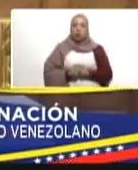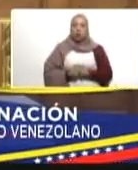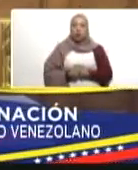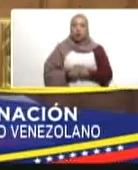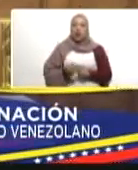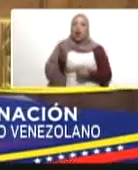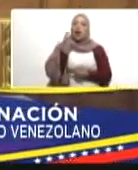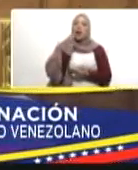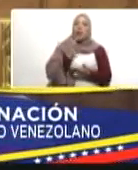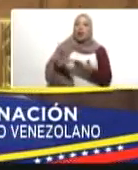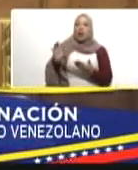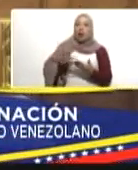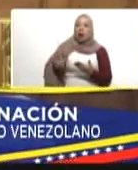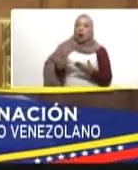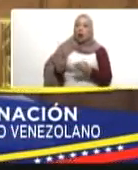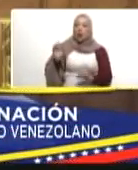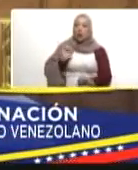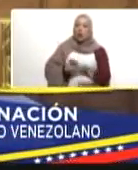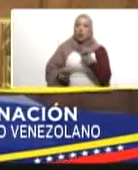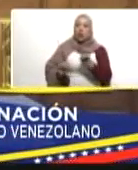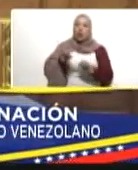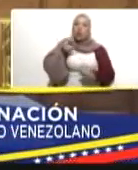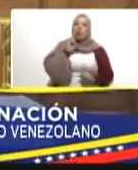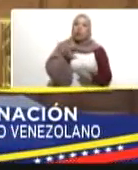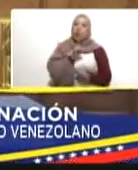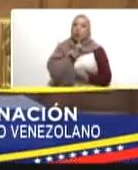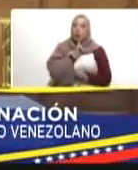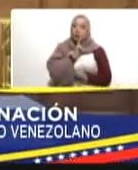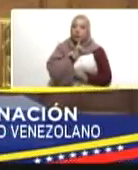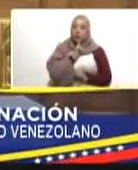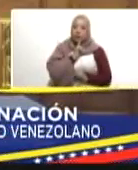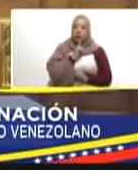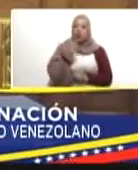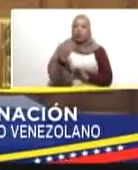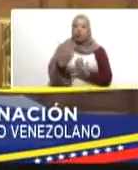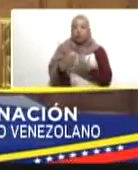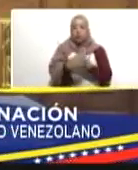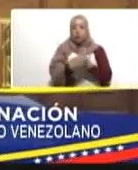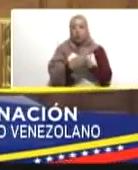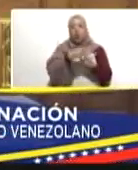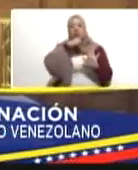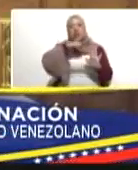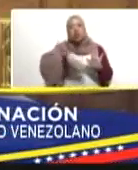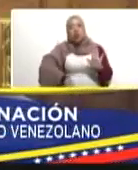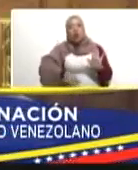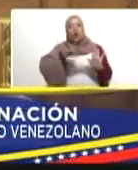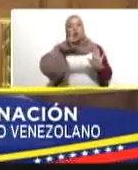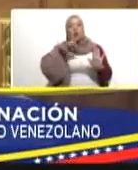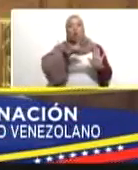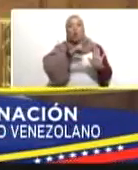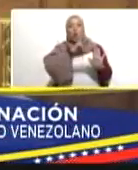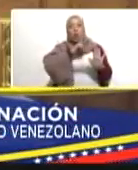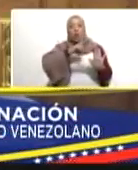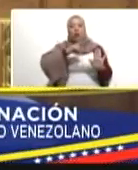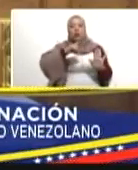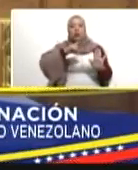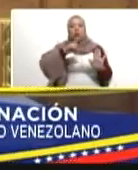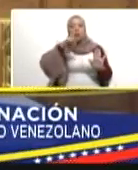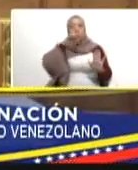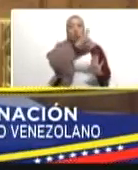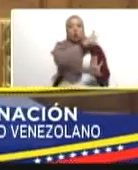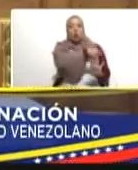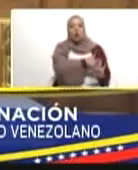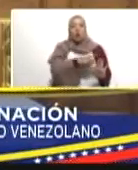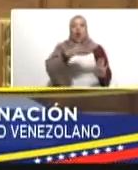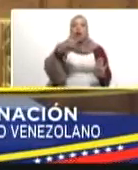carácter defensiva con el nombre simbólico e histórico del General domingo